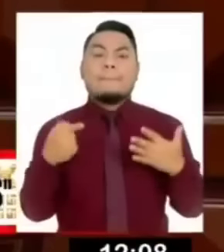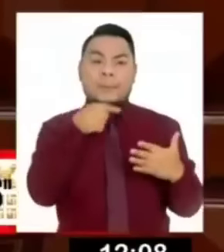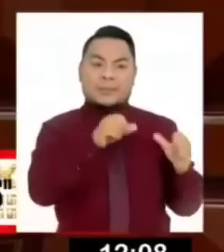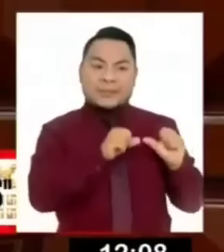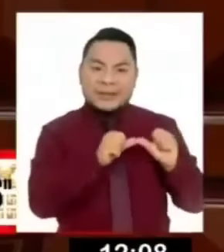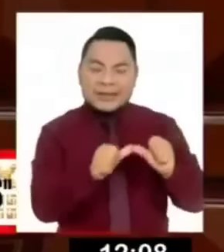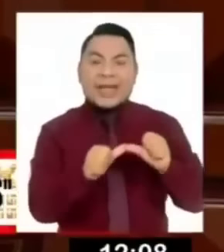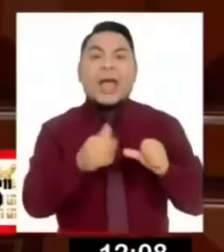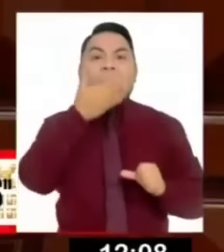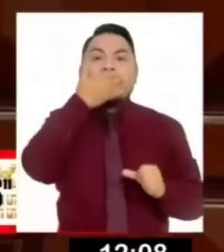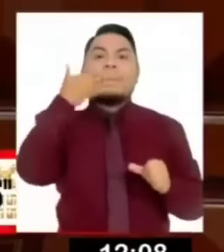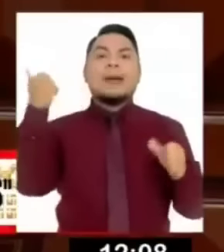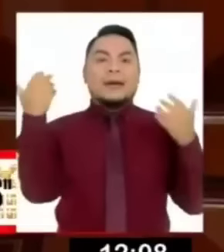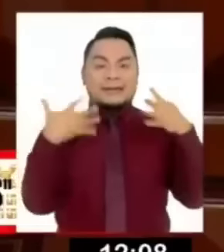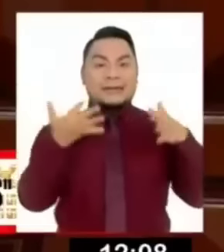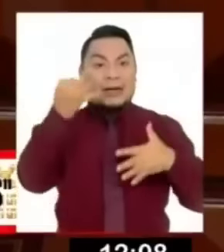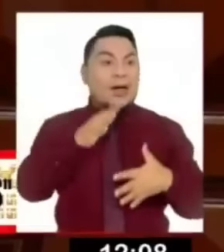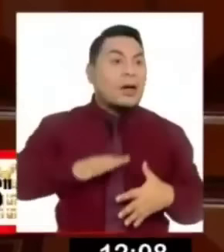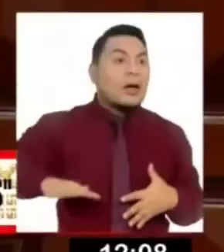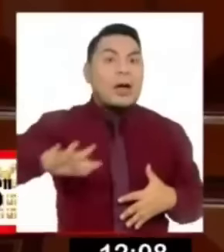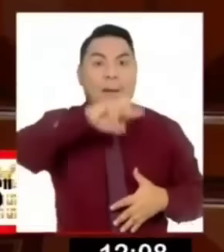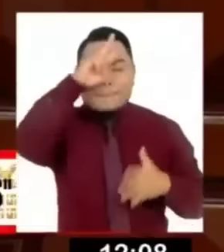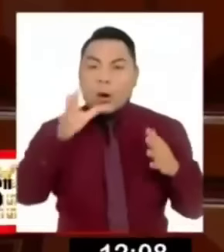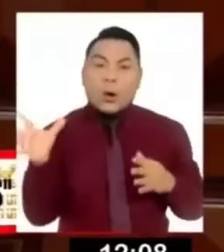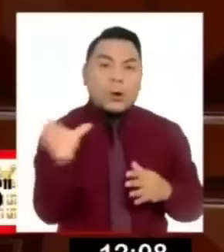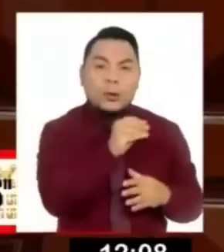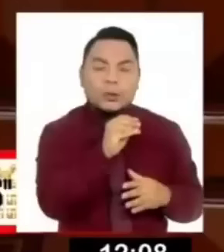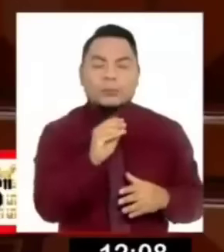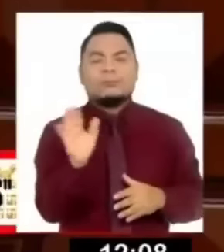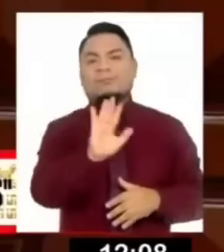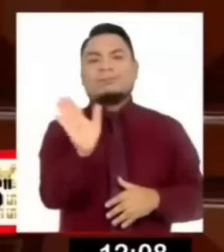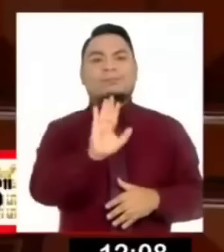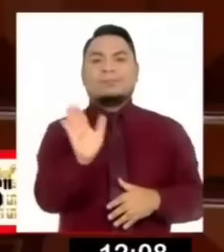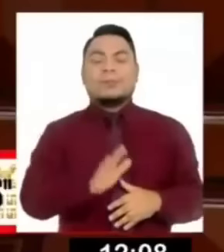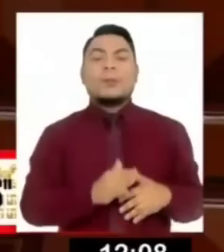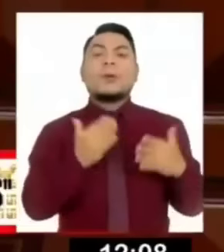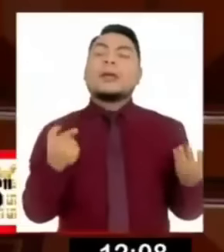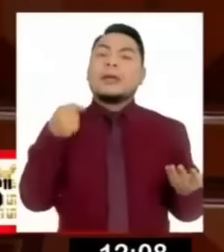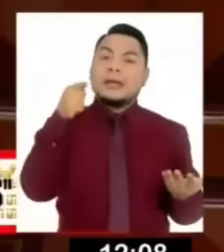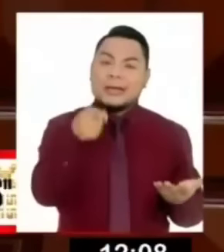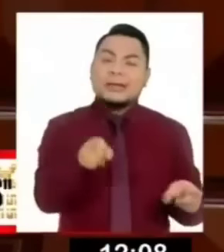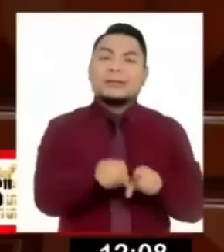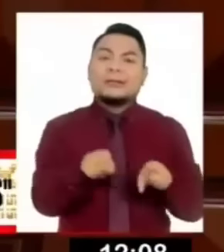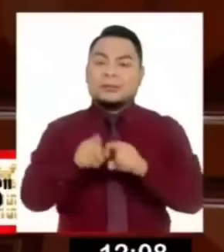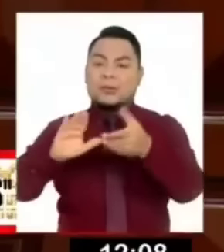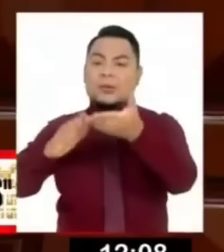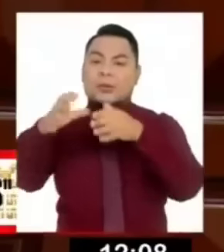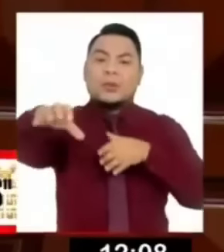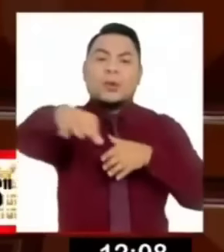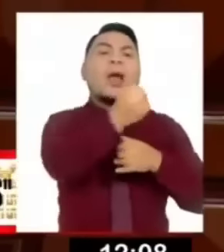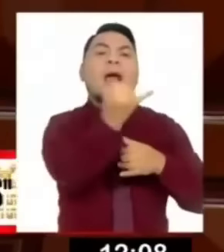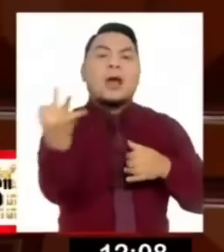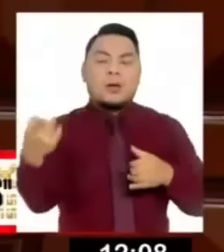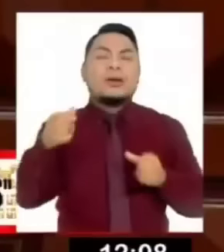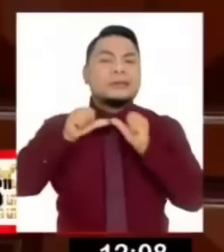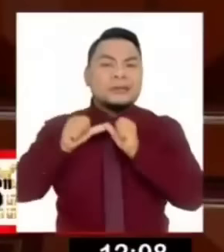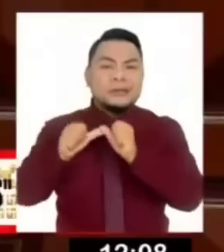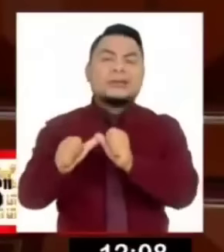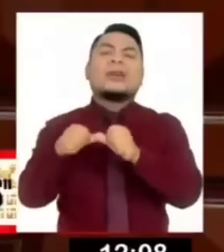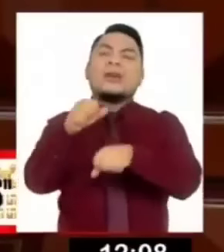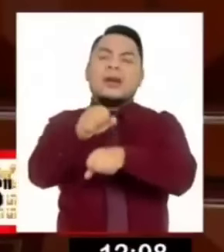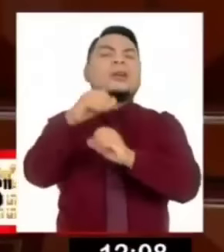consigo una mejora real para la mayoría de los peruanos. Los denominados aborígenes continuaron siendo explotados